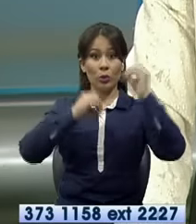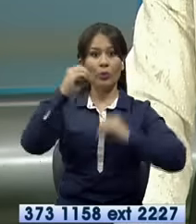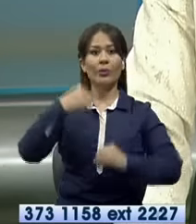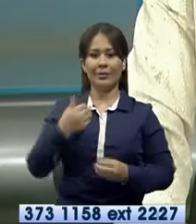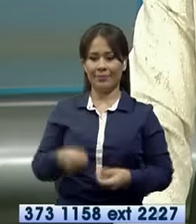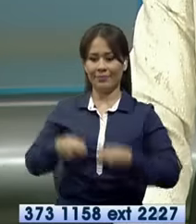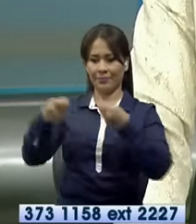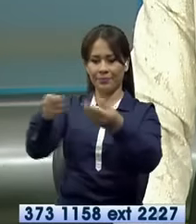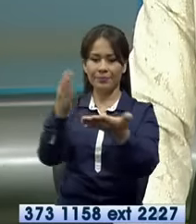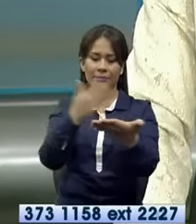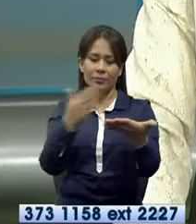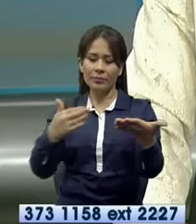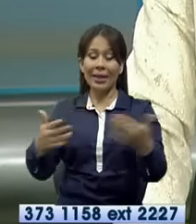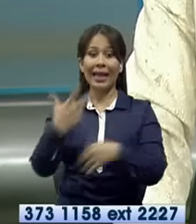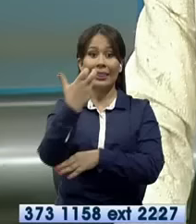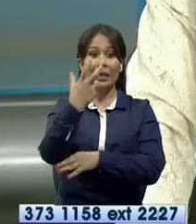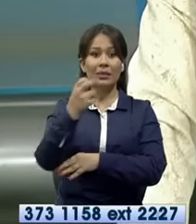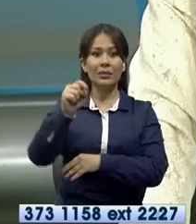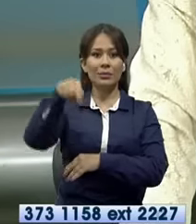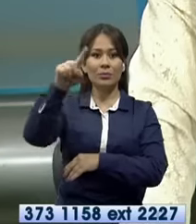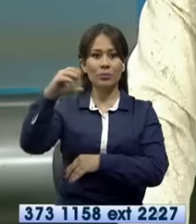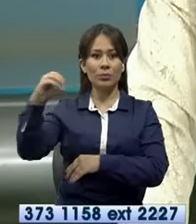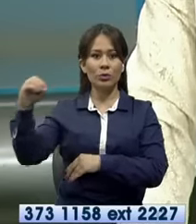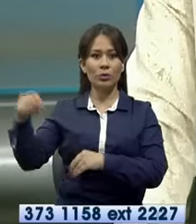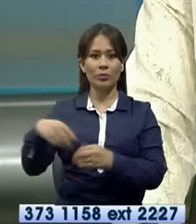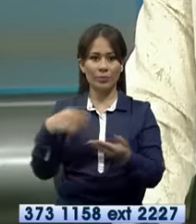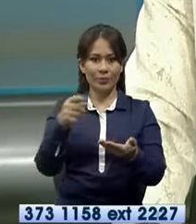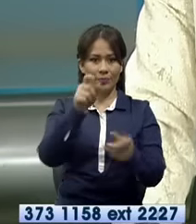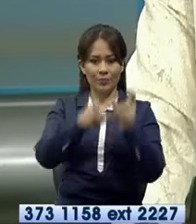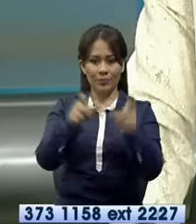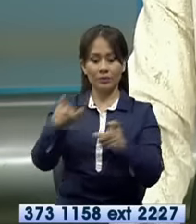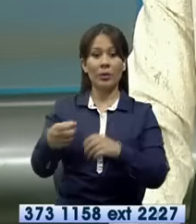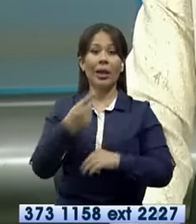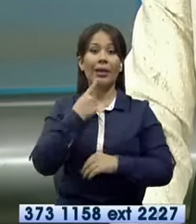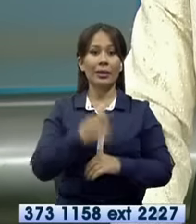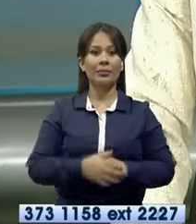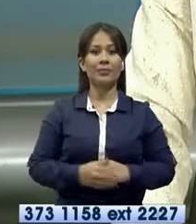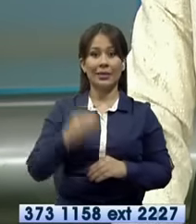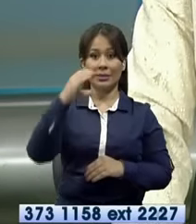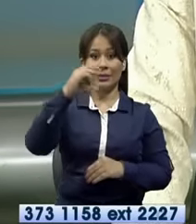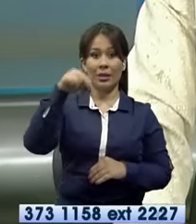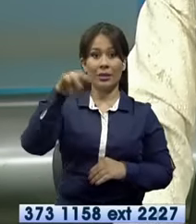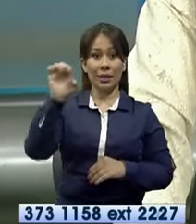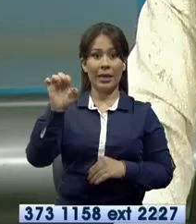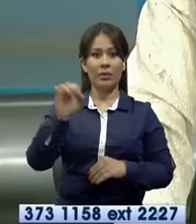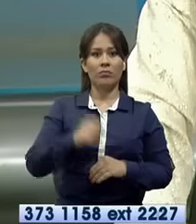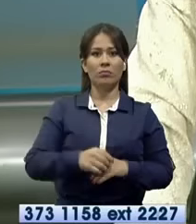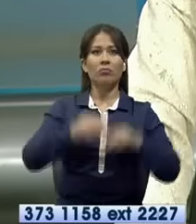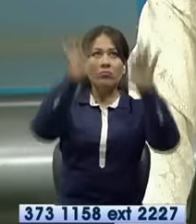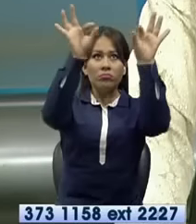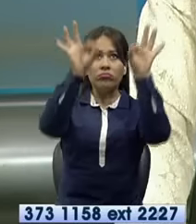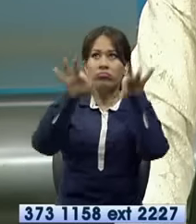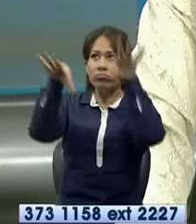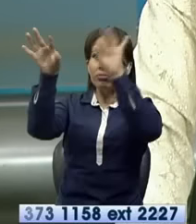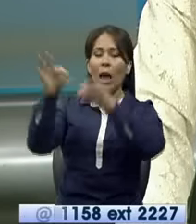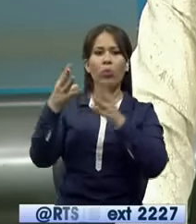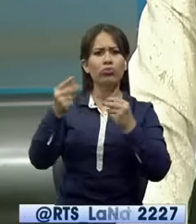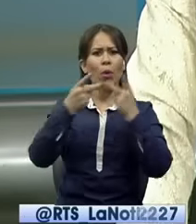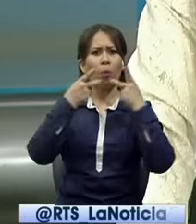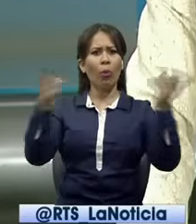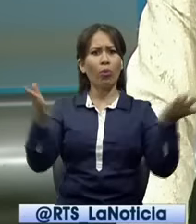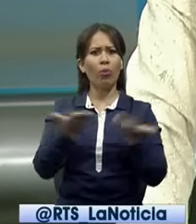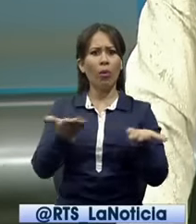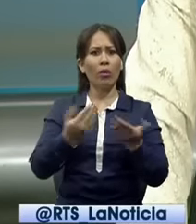un aproximado de 13 millones y medio de lectores. Además, ratificó que el CNE retiró publicidad anticipada de 200 vallas a